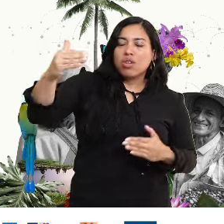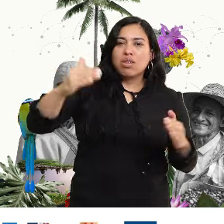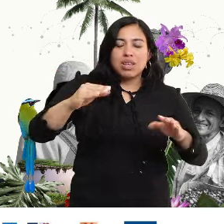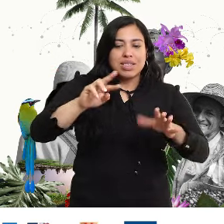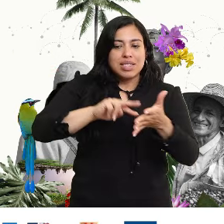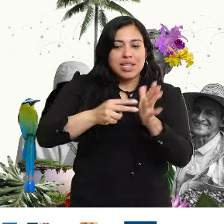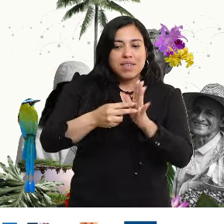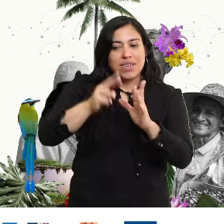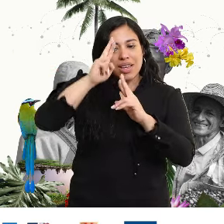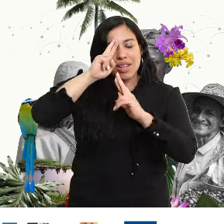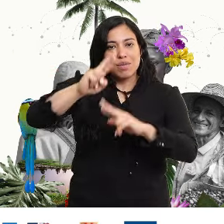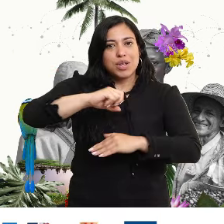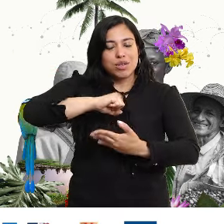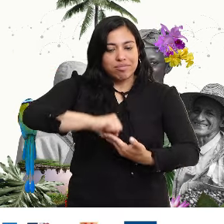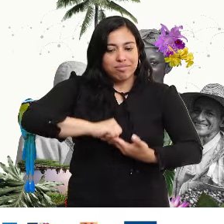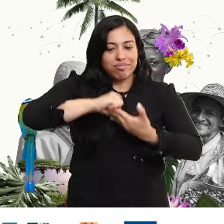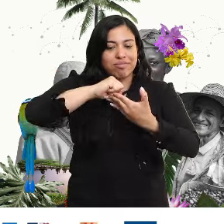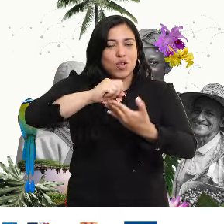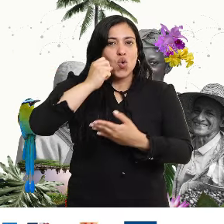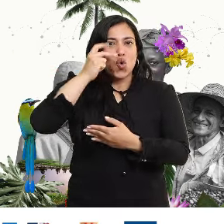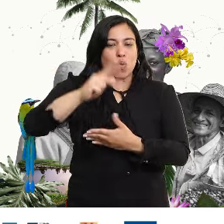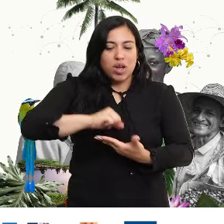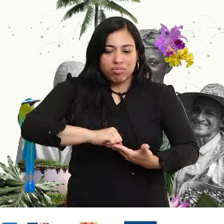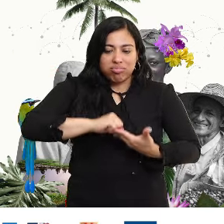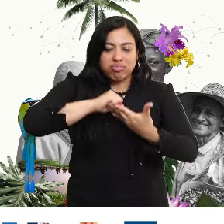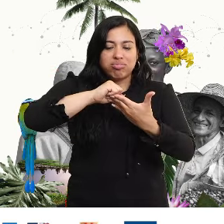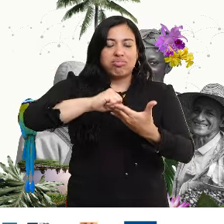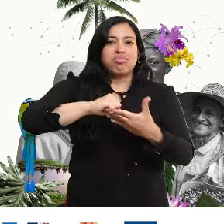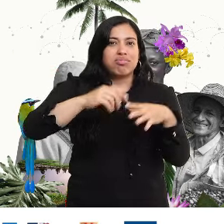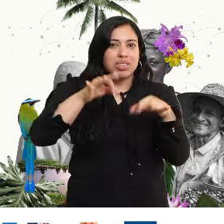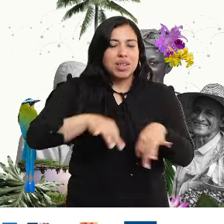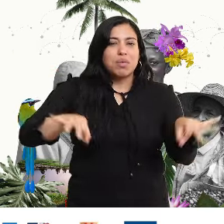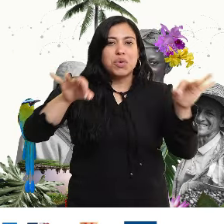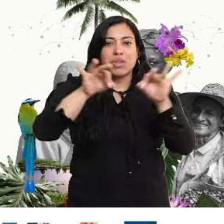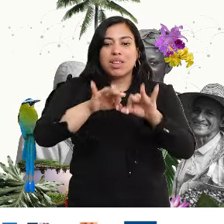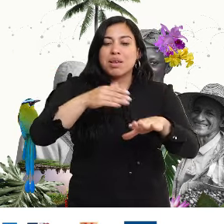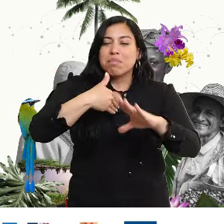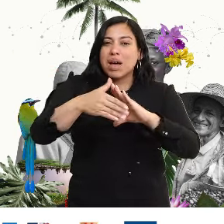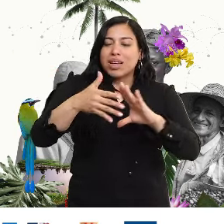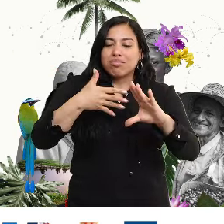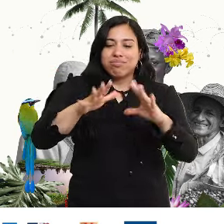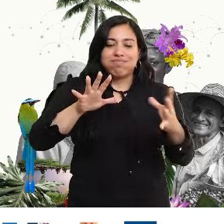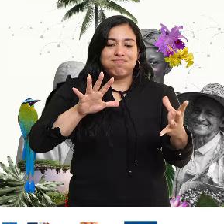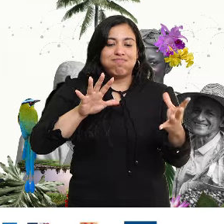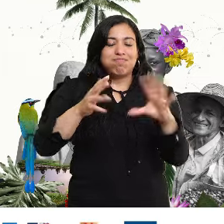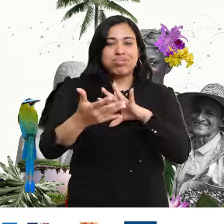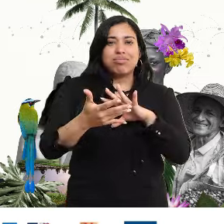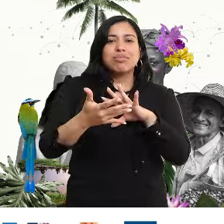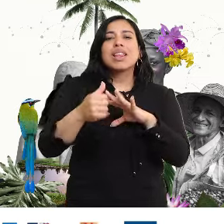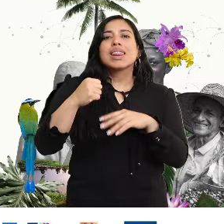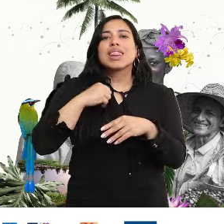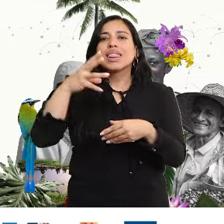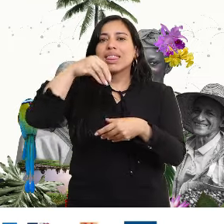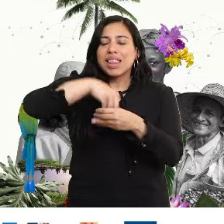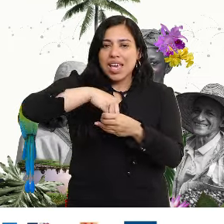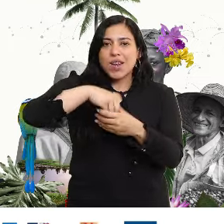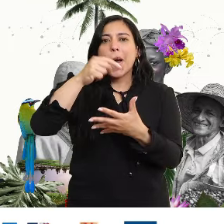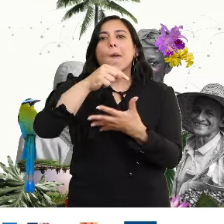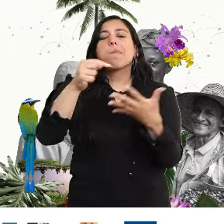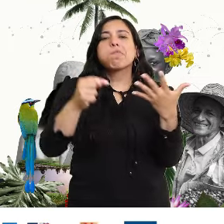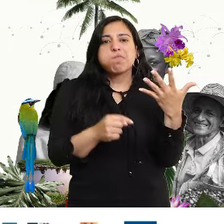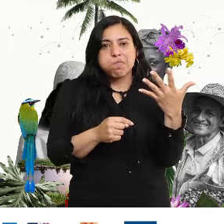humanos y todo ese proceso de transición que se enmarca precisamente en los elementos que se están